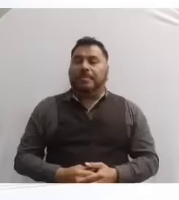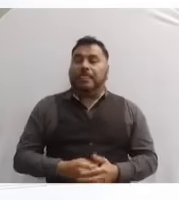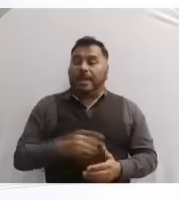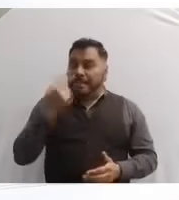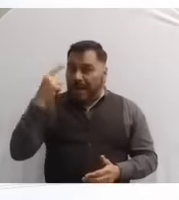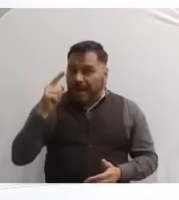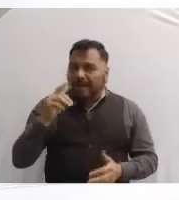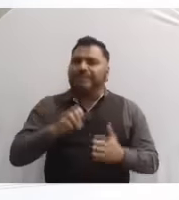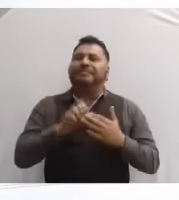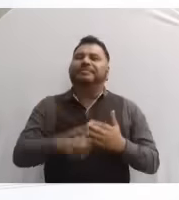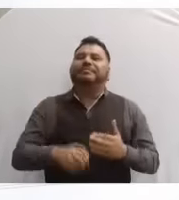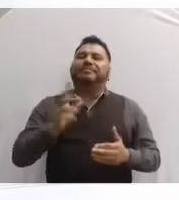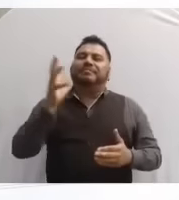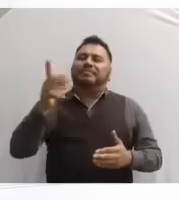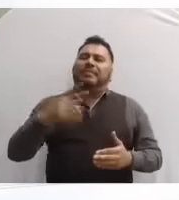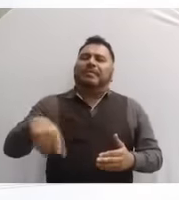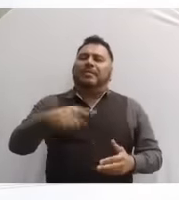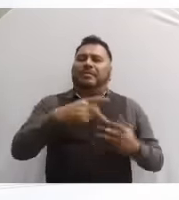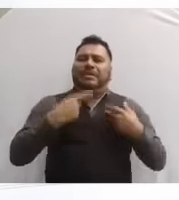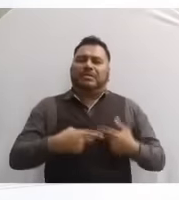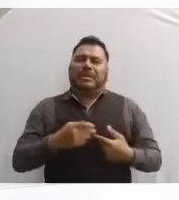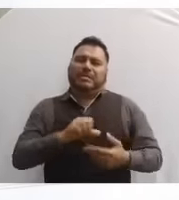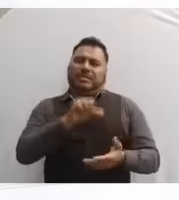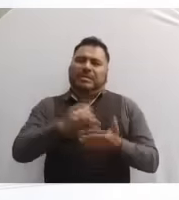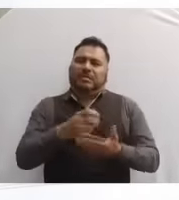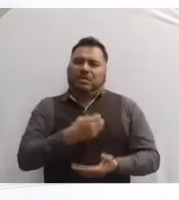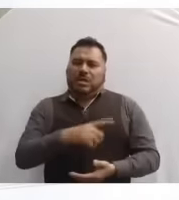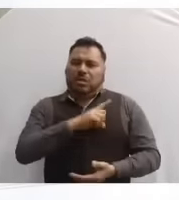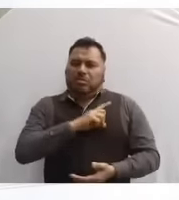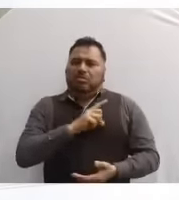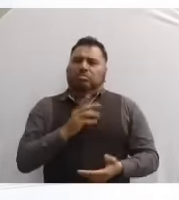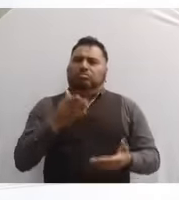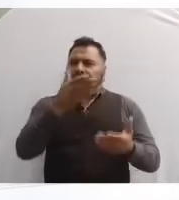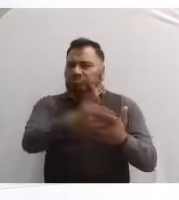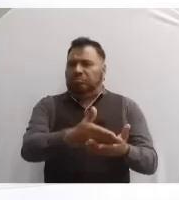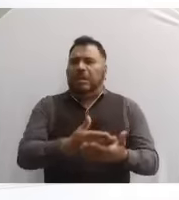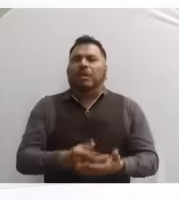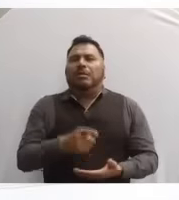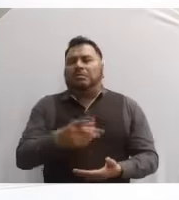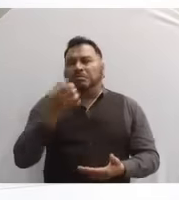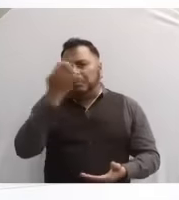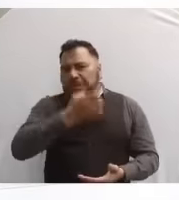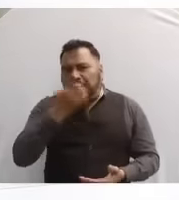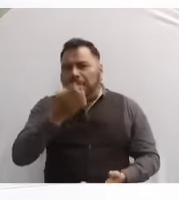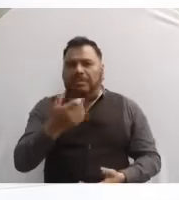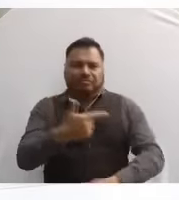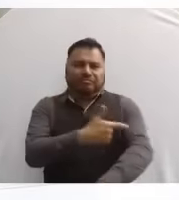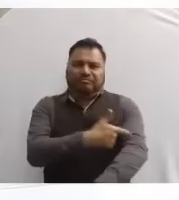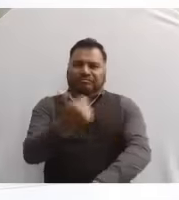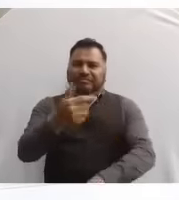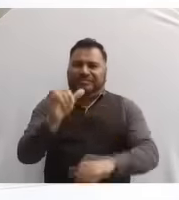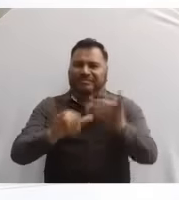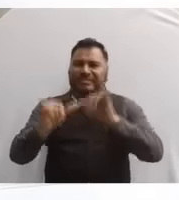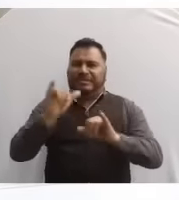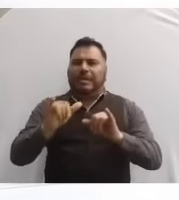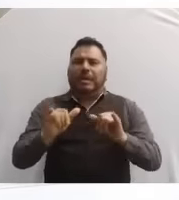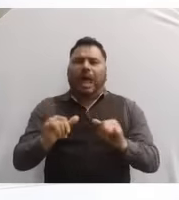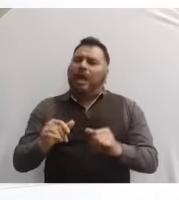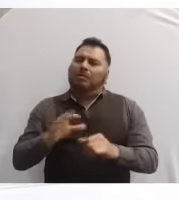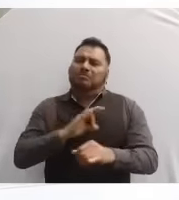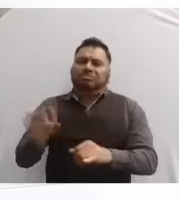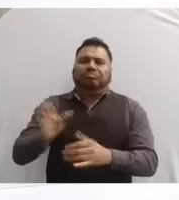que cuando se llegue al centro de salud, nos pidan un examen de laboratorio, se tenga